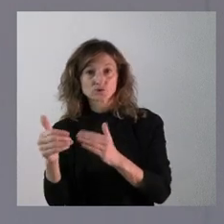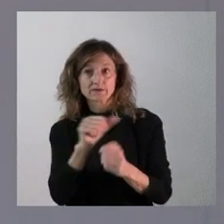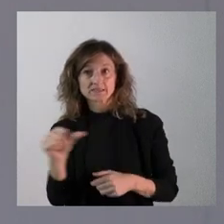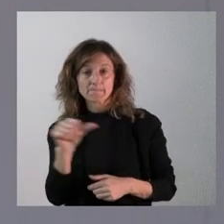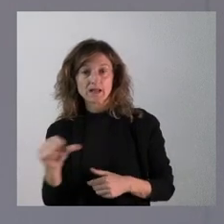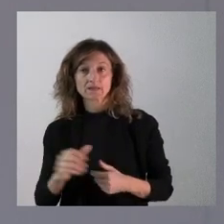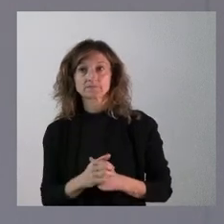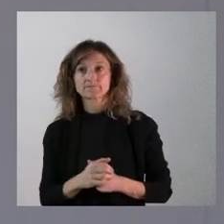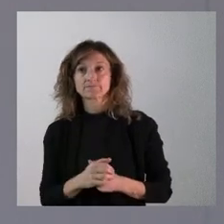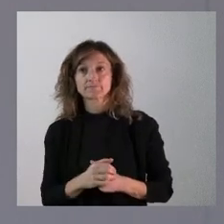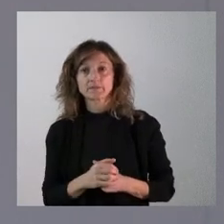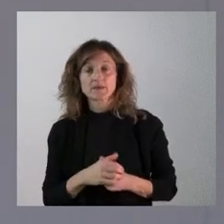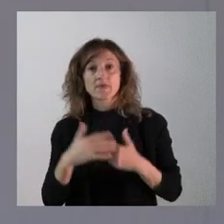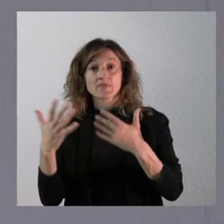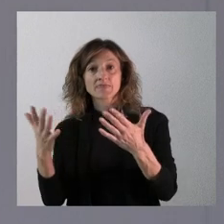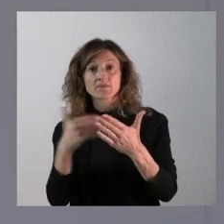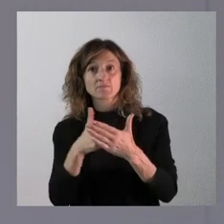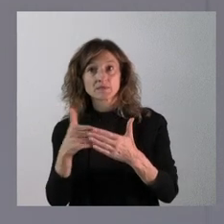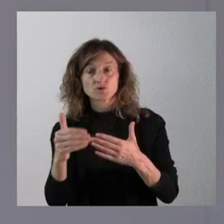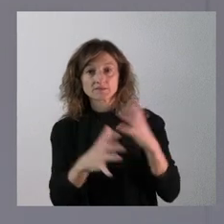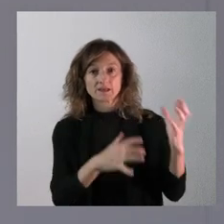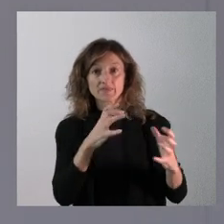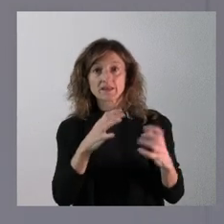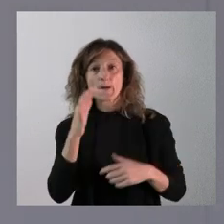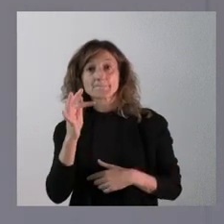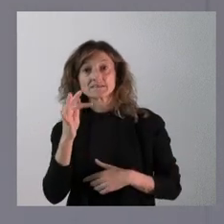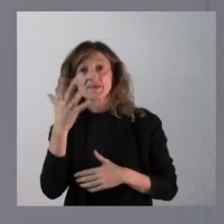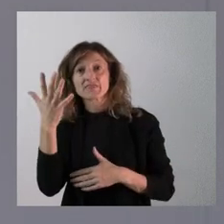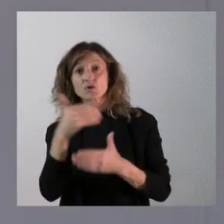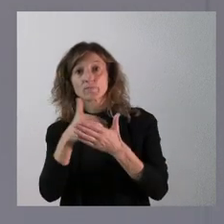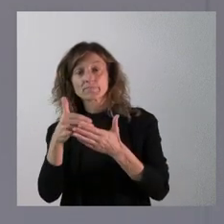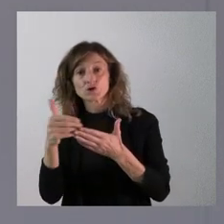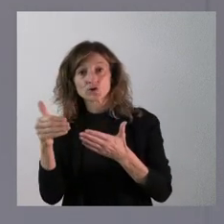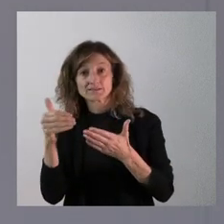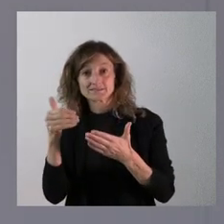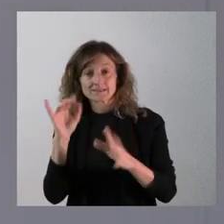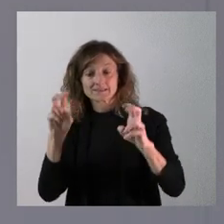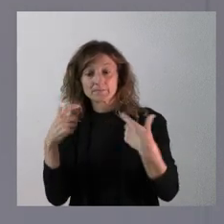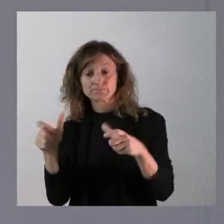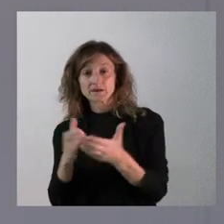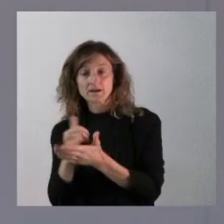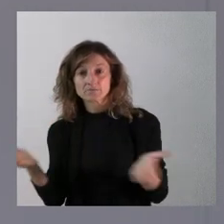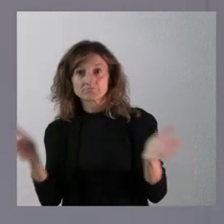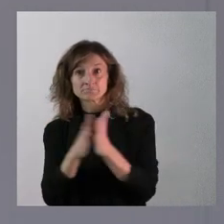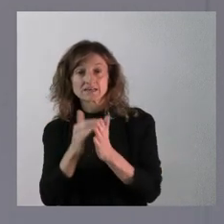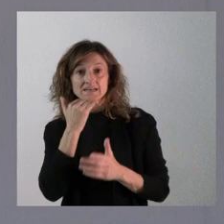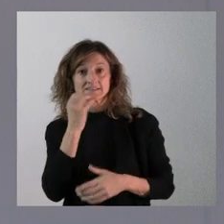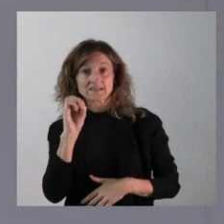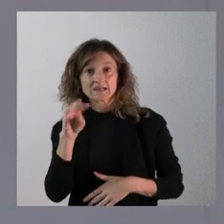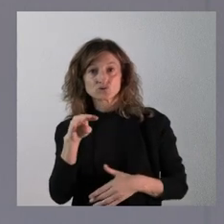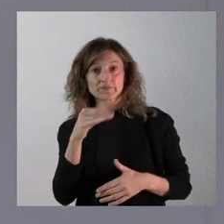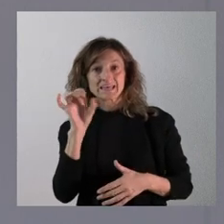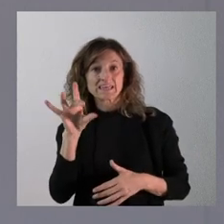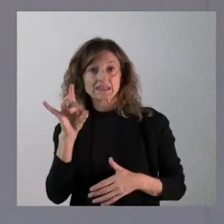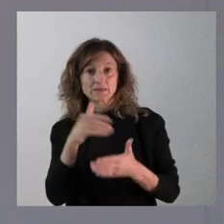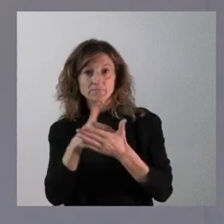sumando los 10 millones de la ganadería más los casi 5 millones del sector Agrario rondará esos 14 millones 15 millones